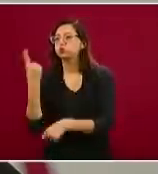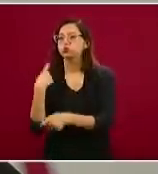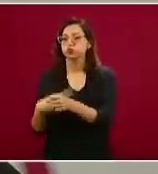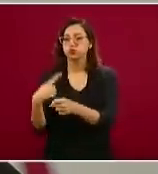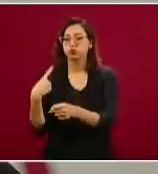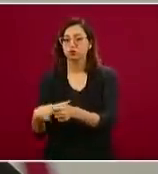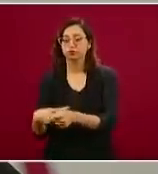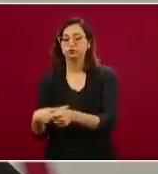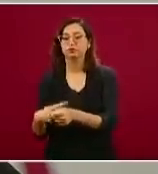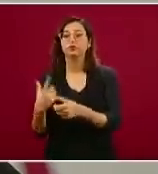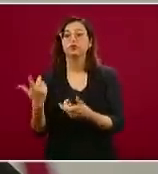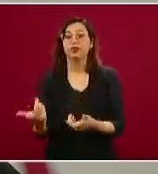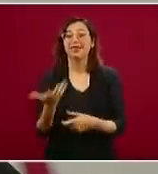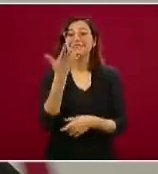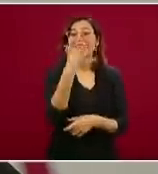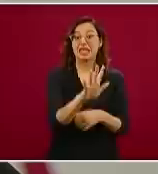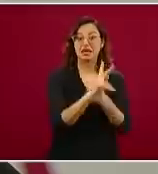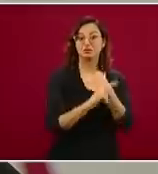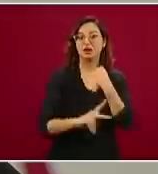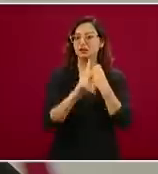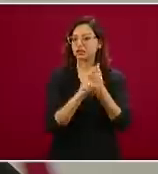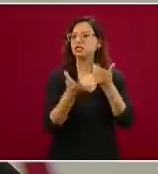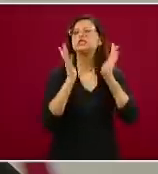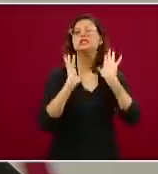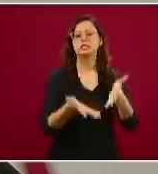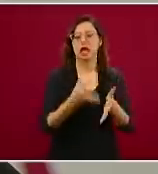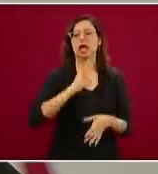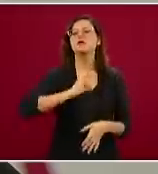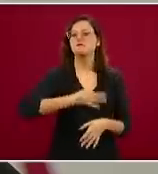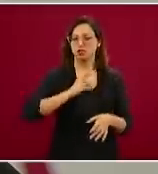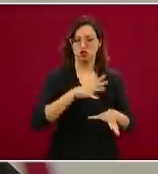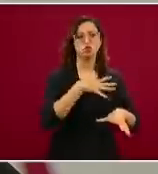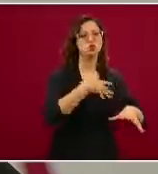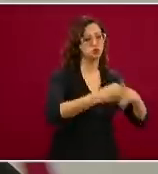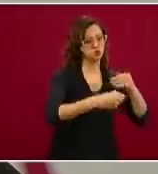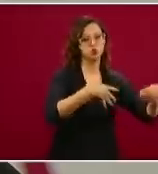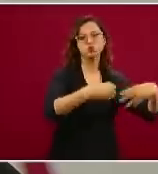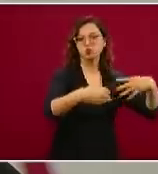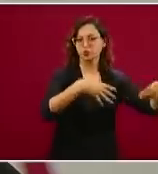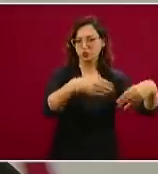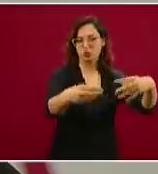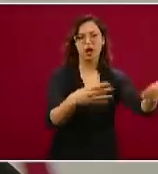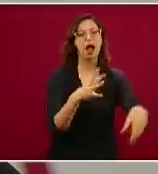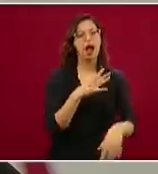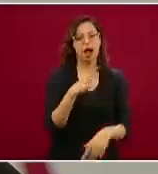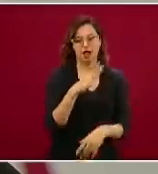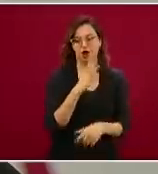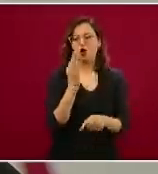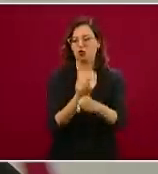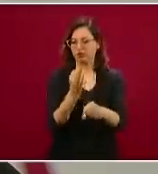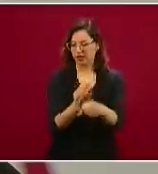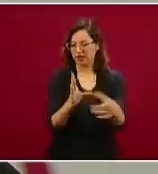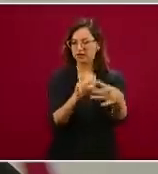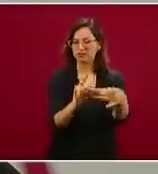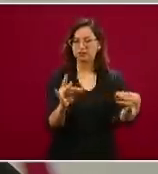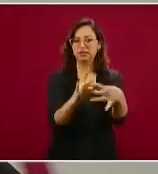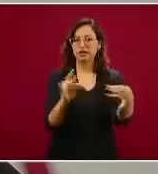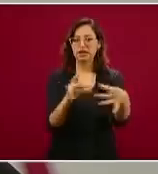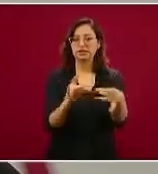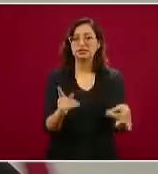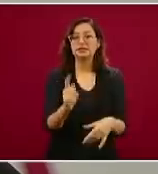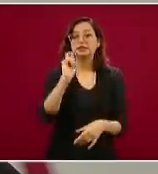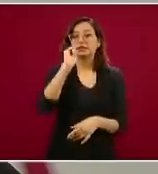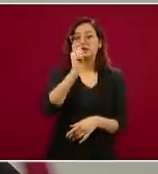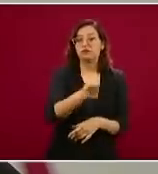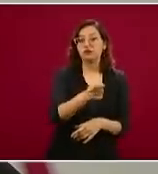transmisión comunitaria activa. Esta transmisión comunitaria la explicaré en un minuto, la hemos comentado todos los días. Se trata de un fenómeno en donde ya